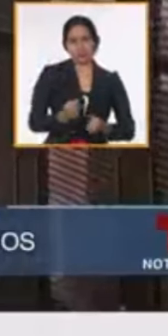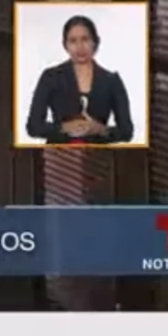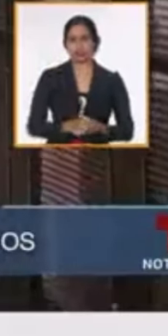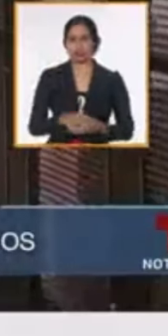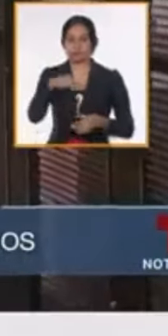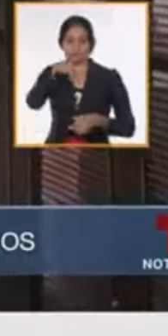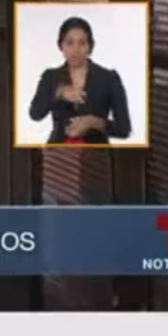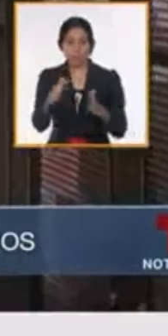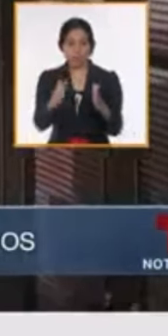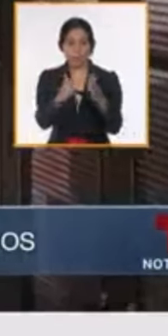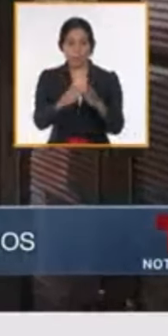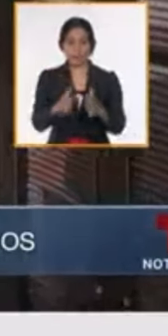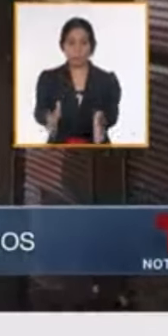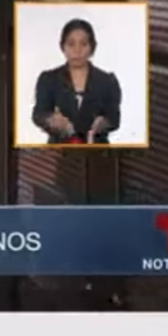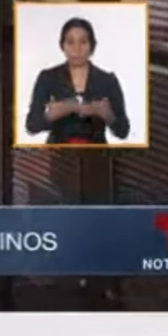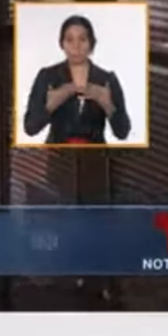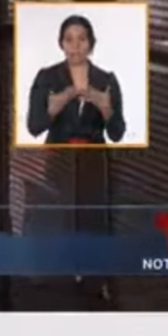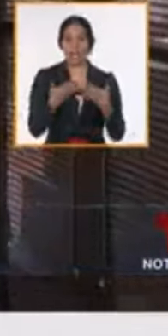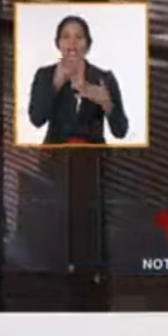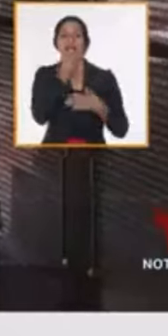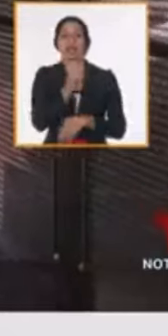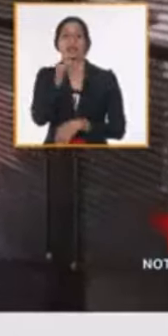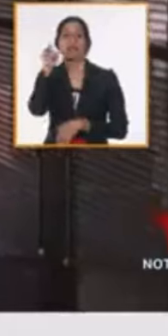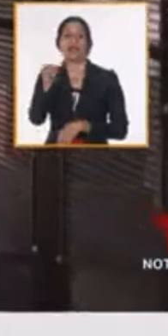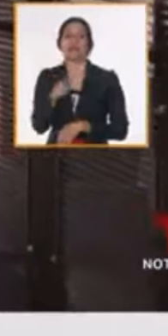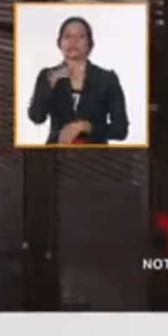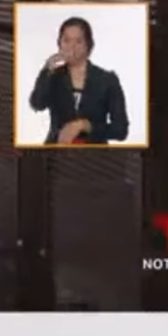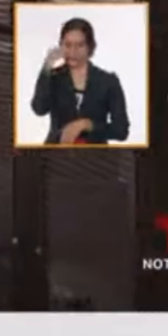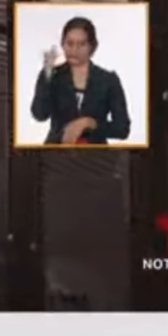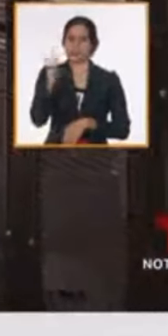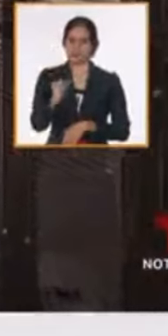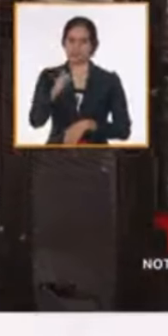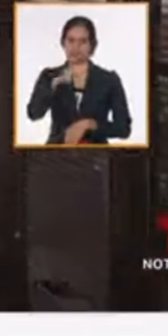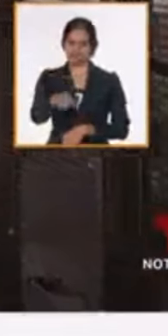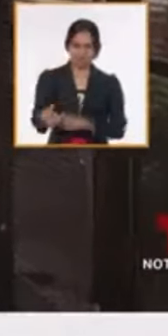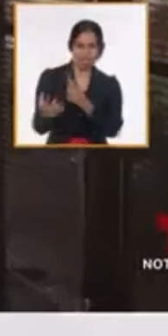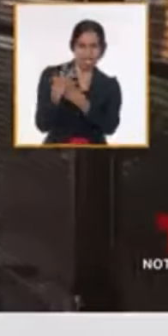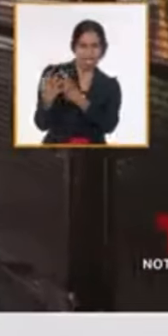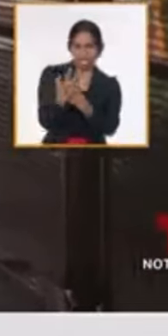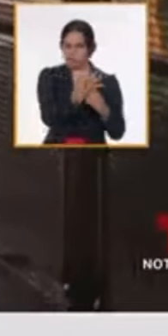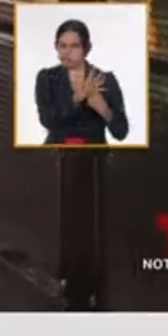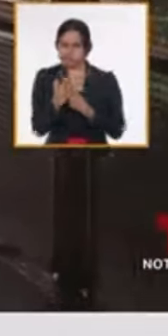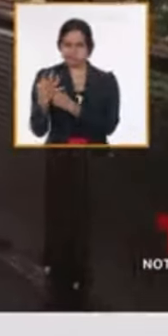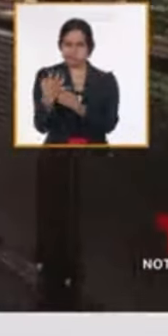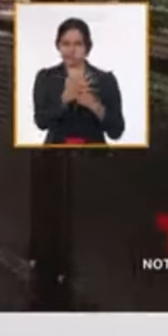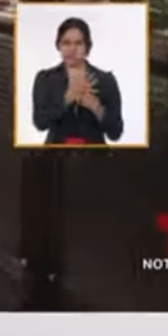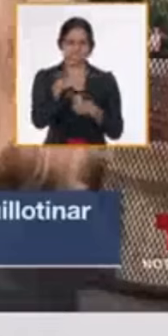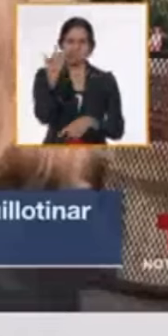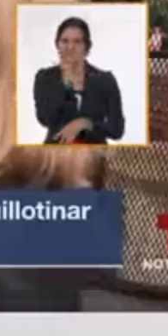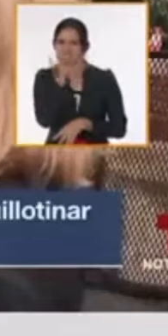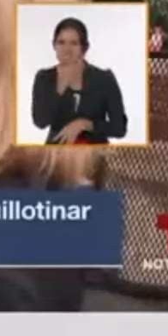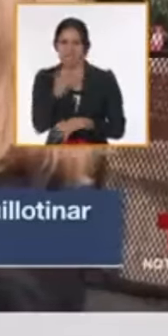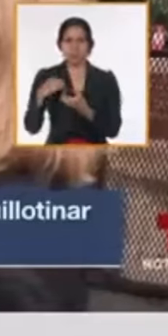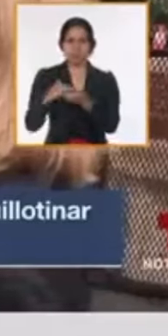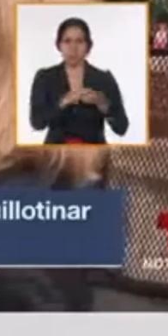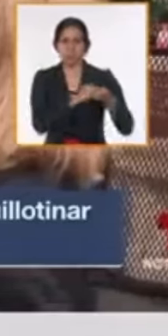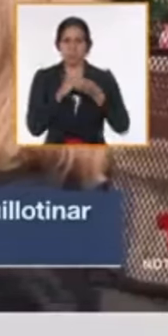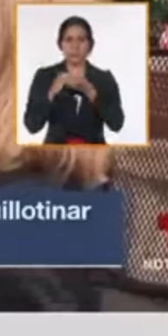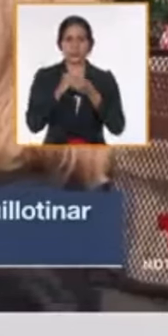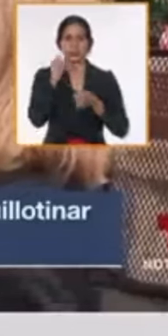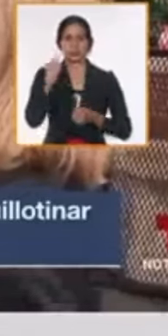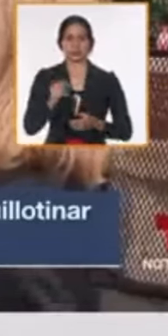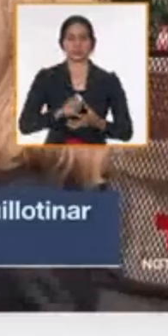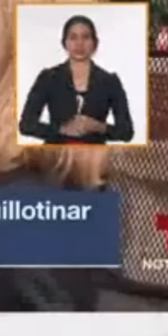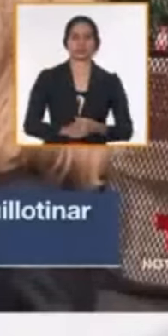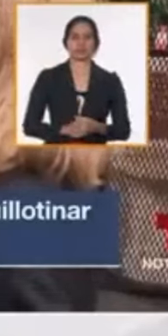campamento cerrado, este estudiante afirma que sí se sintió agredido y perseguido por las palabras de sus compañeros. All Zionists should